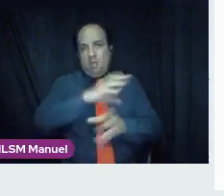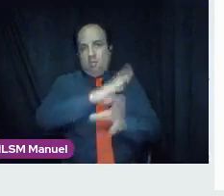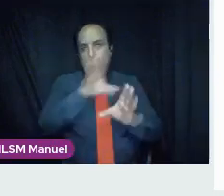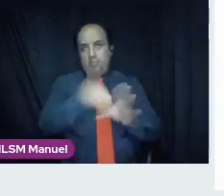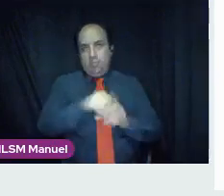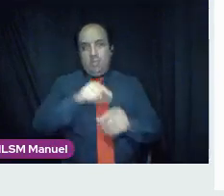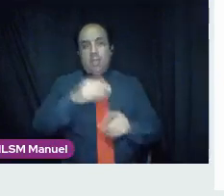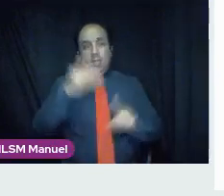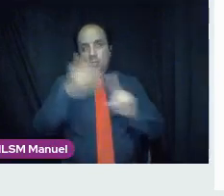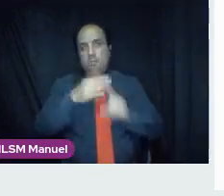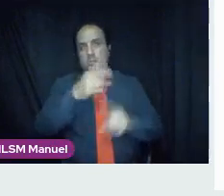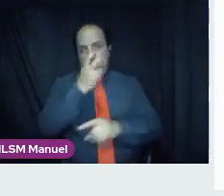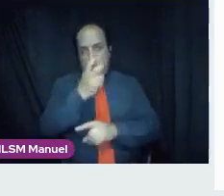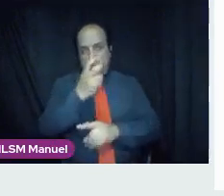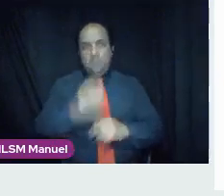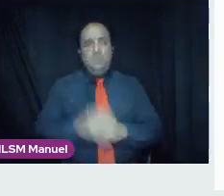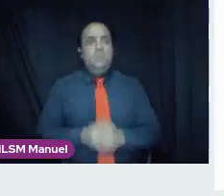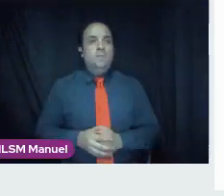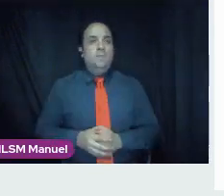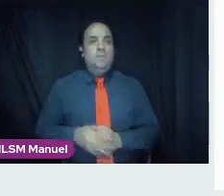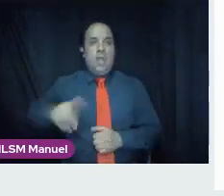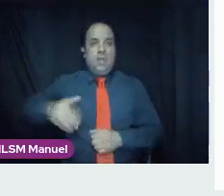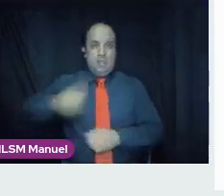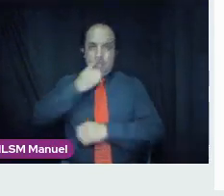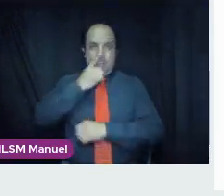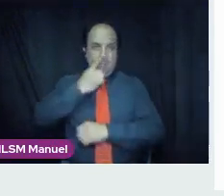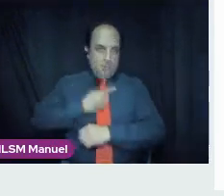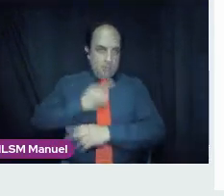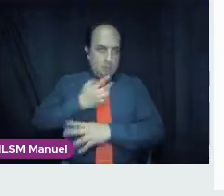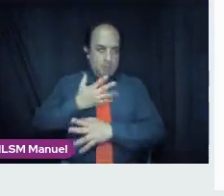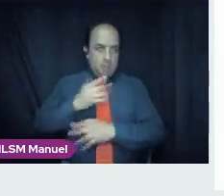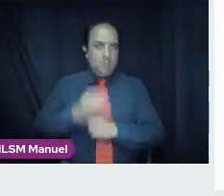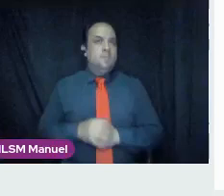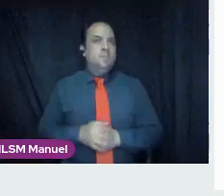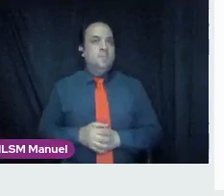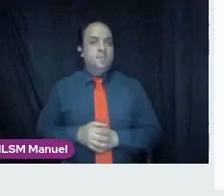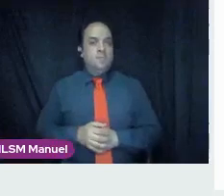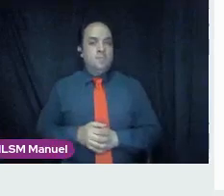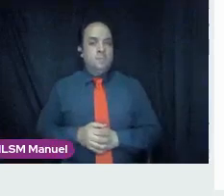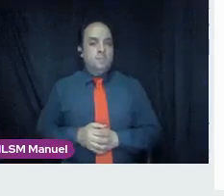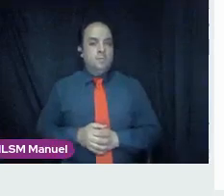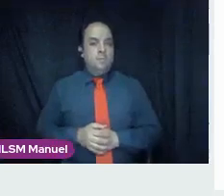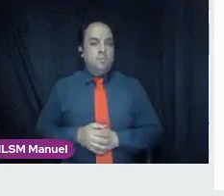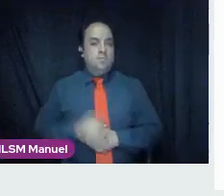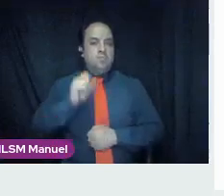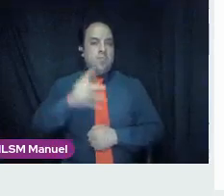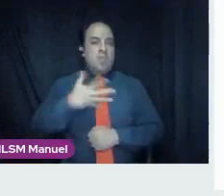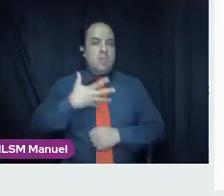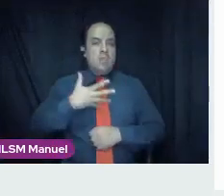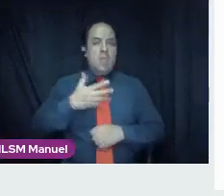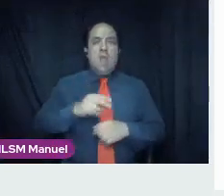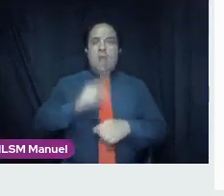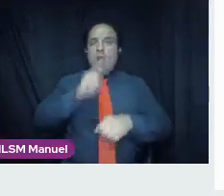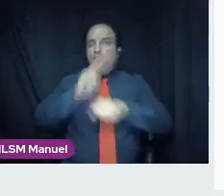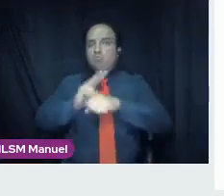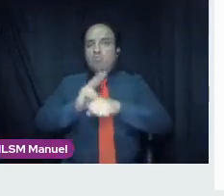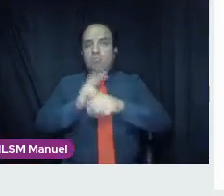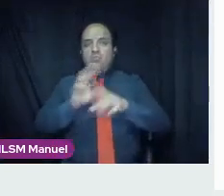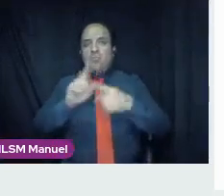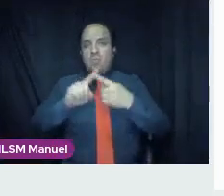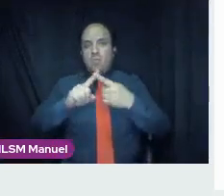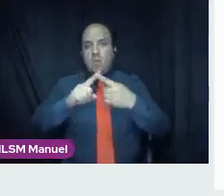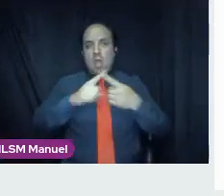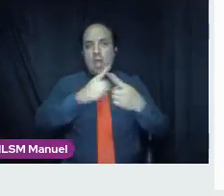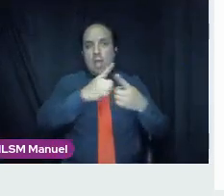Y bueno, pues como bien nos comentas, esto pues estaría, incluye este seguimiento, si bien como el desarrollo de habilidades